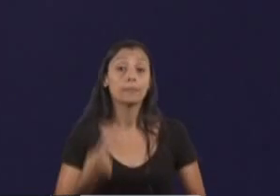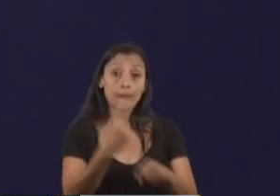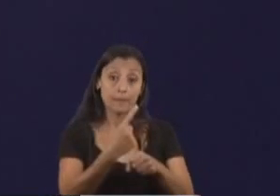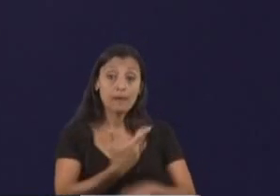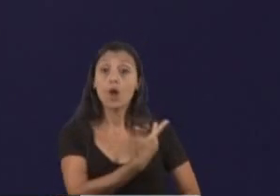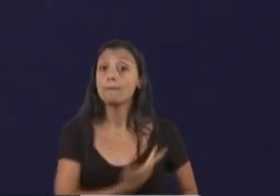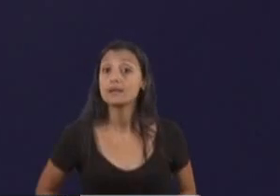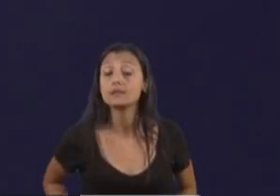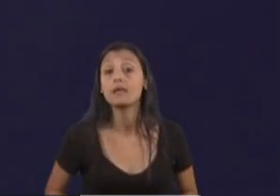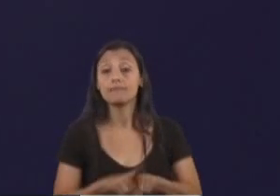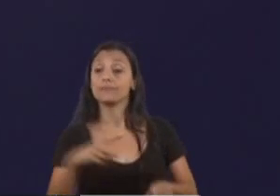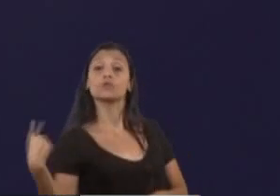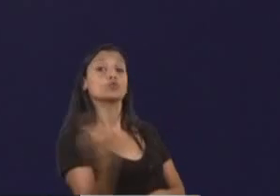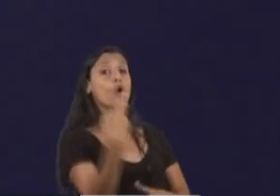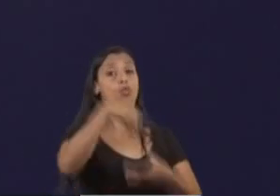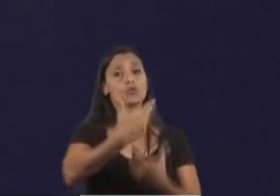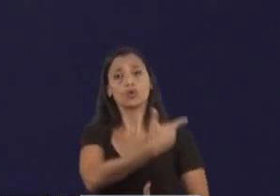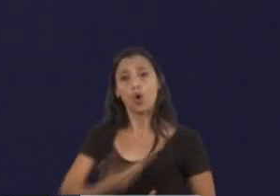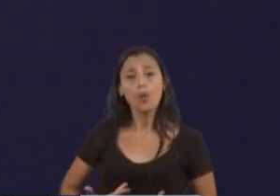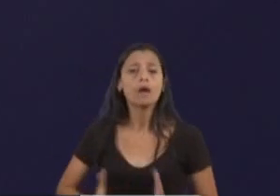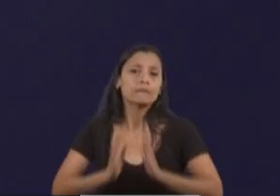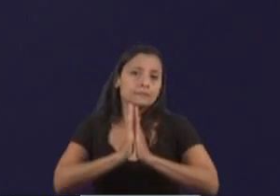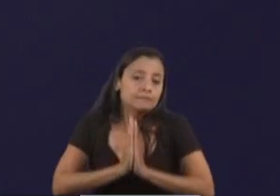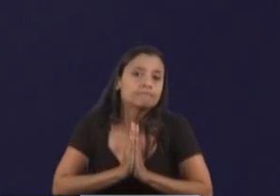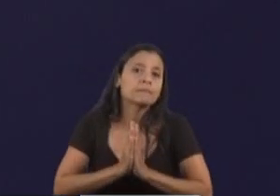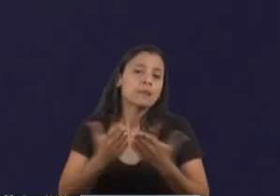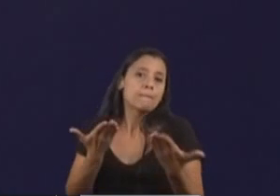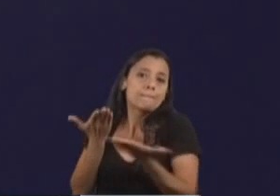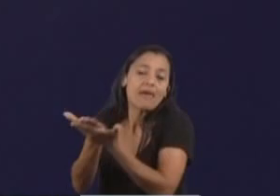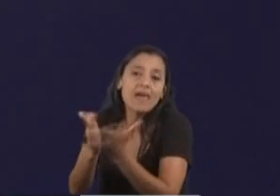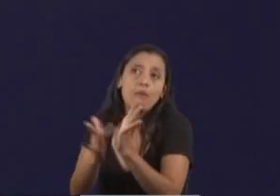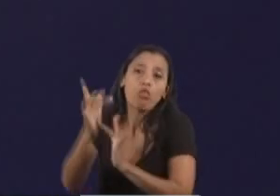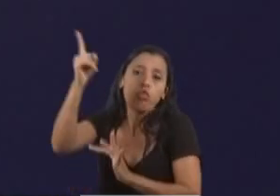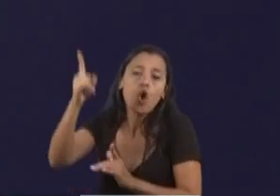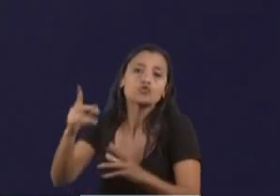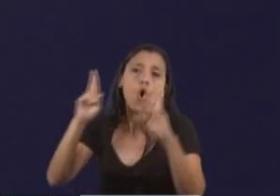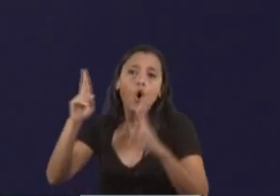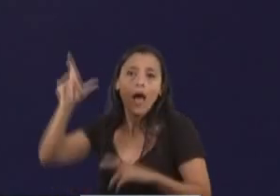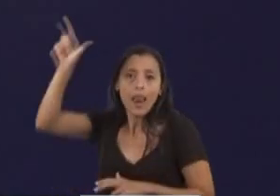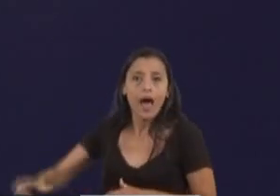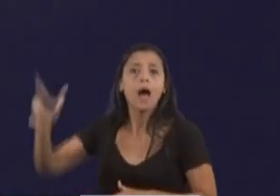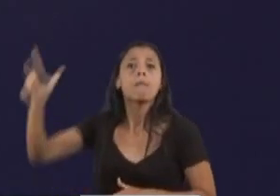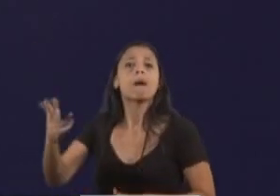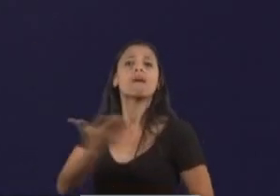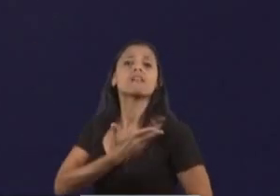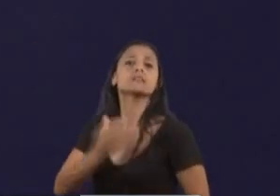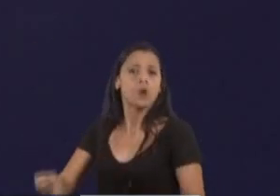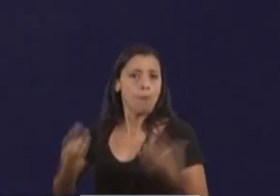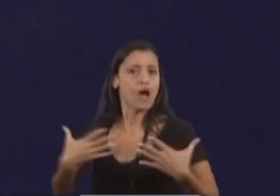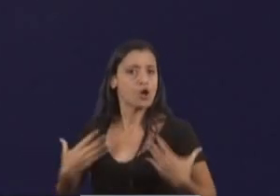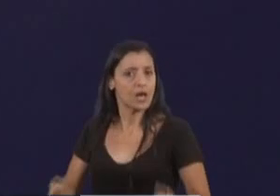como todos los que formamos parte del gobierno rezamos por él, esperamos una pronta recuperación y